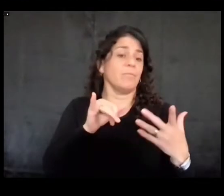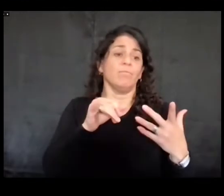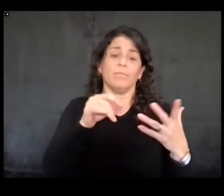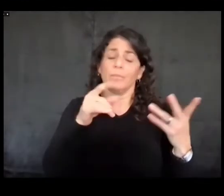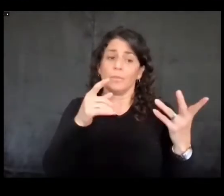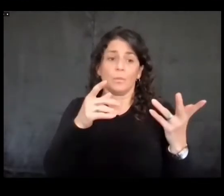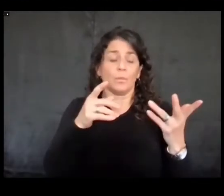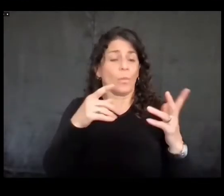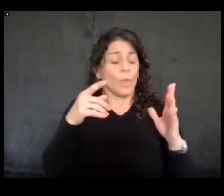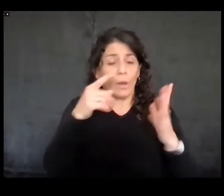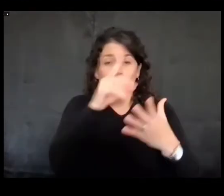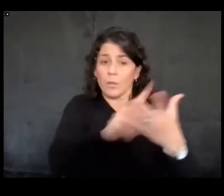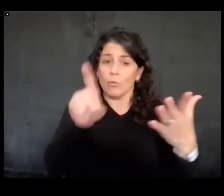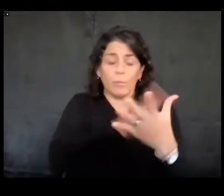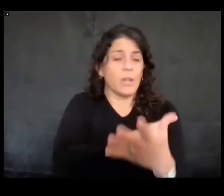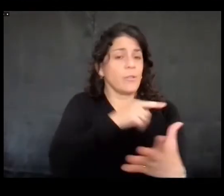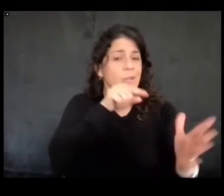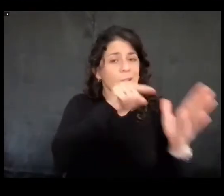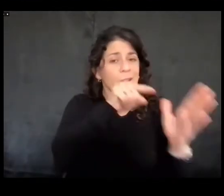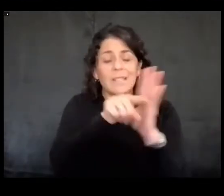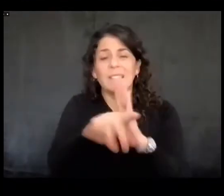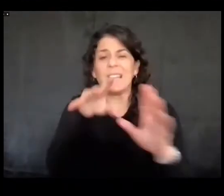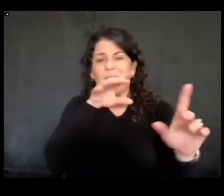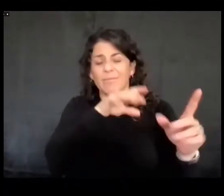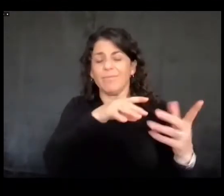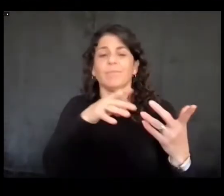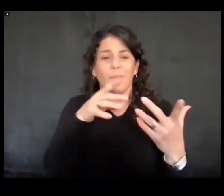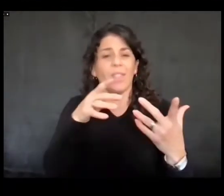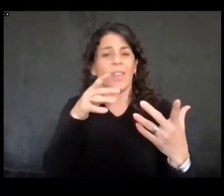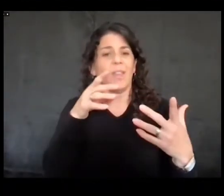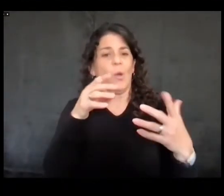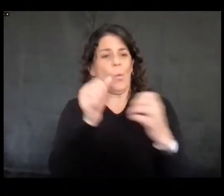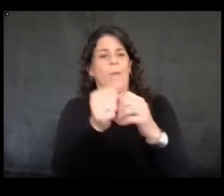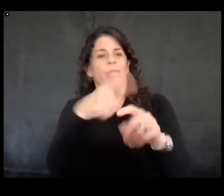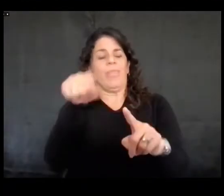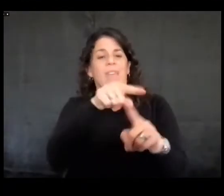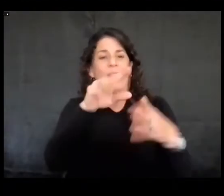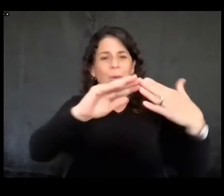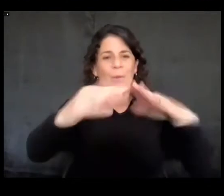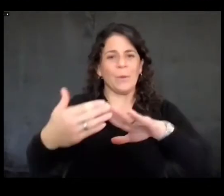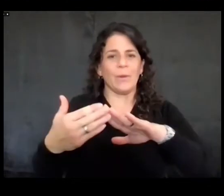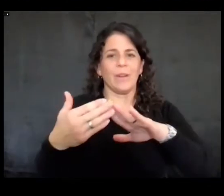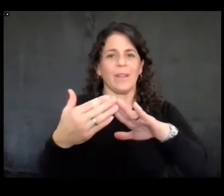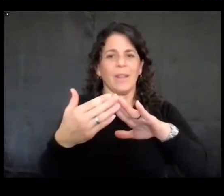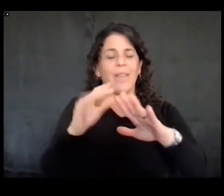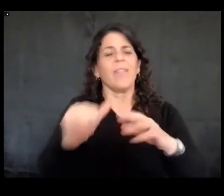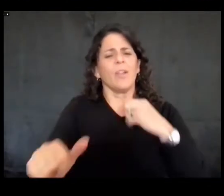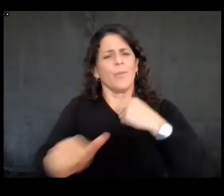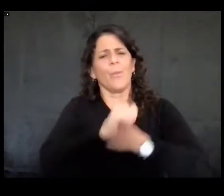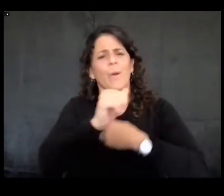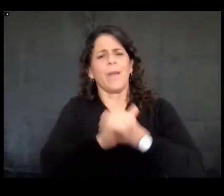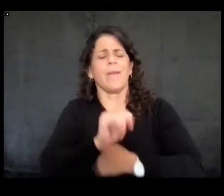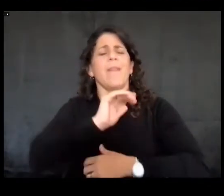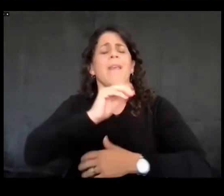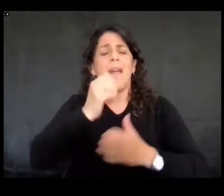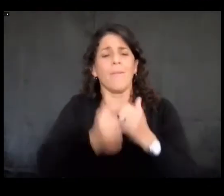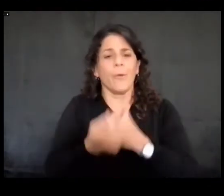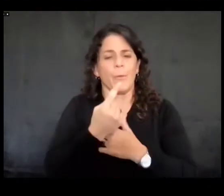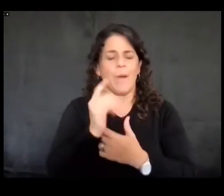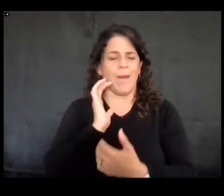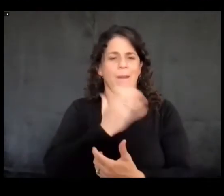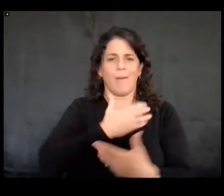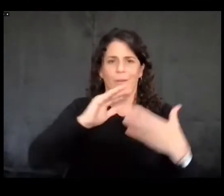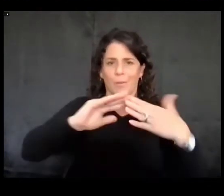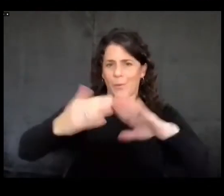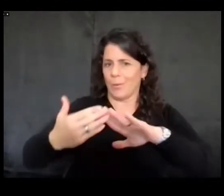de la comunidad y la comunidad pacífica de islas hizo amenaza la seguridad de todos los miembros